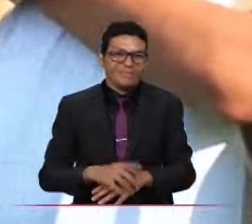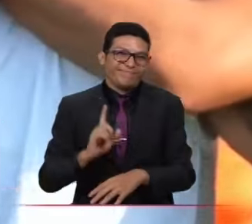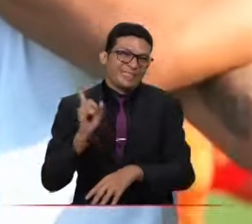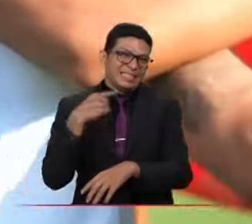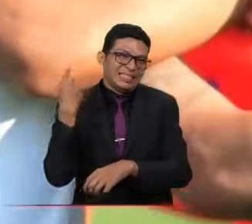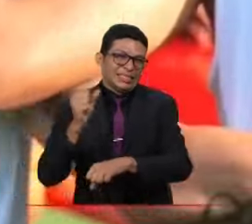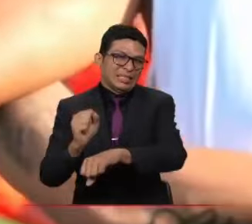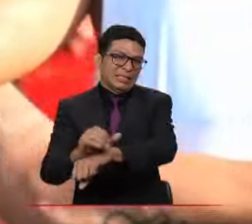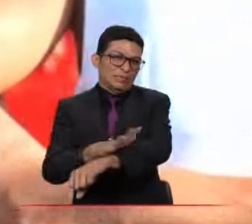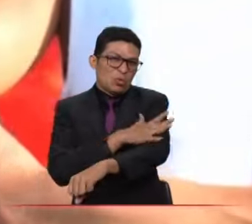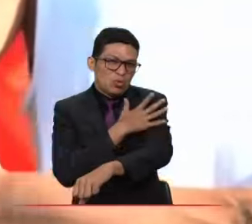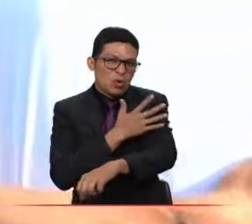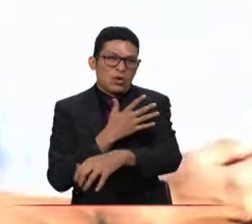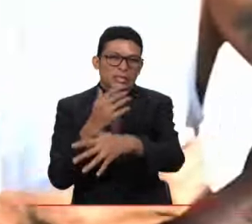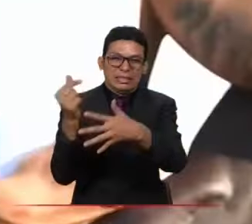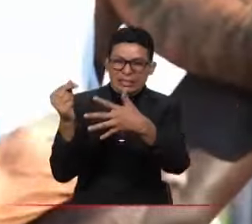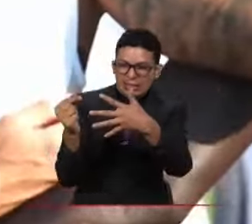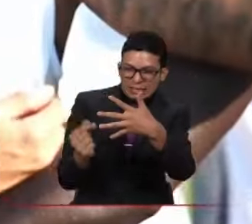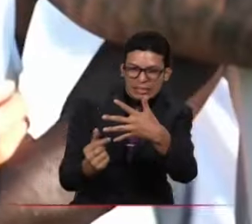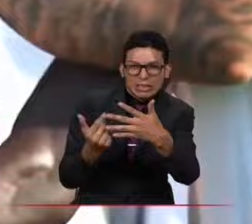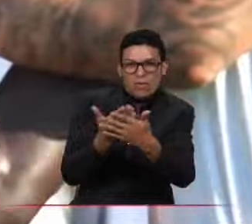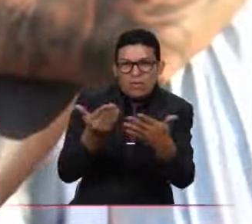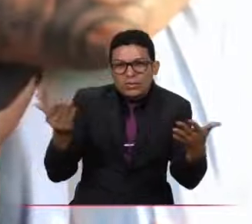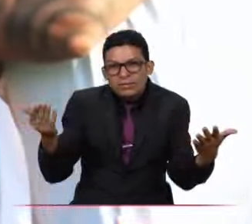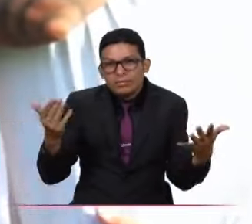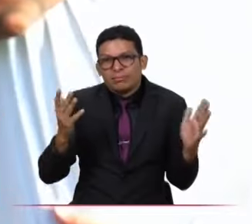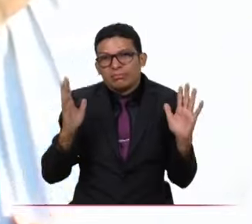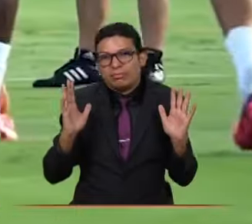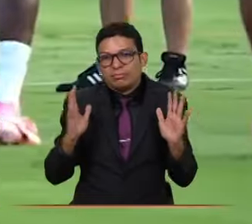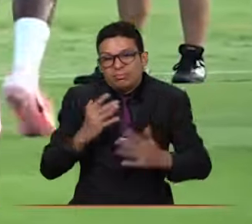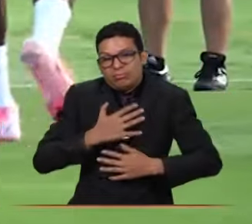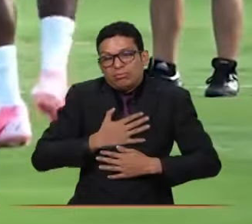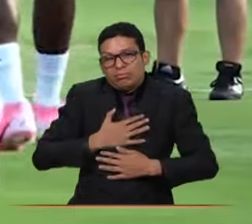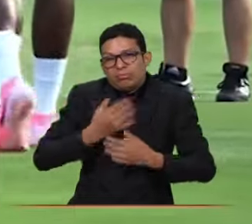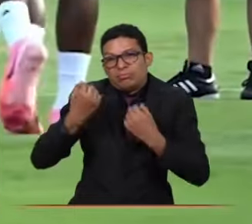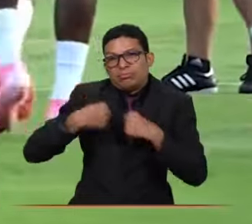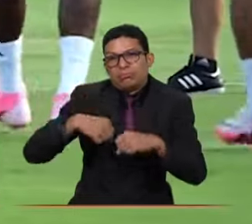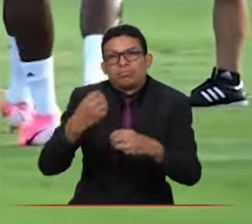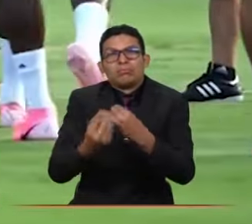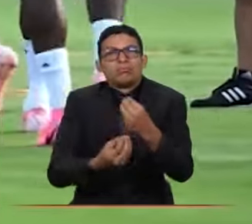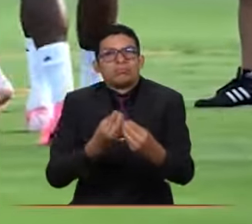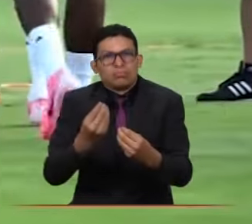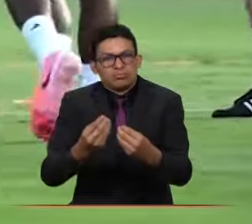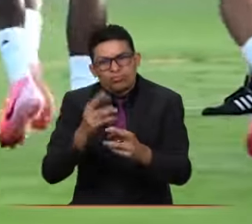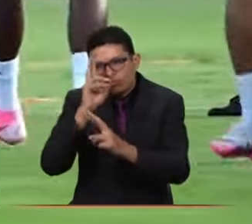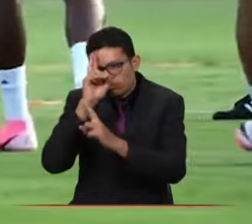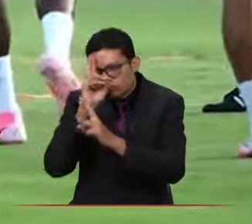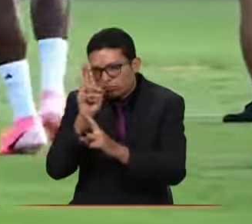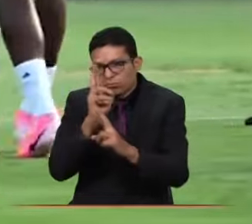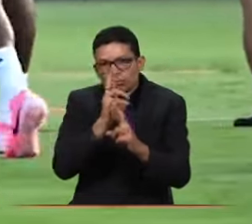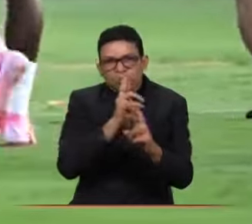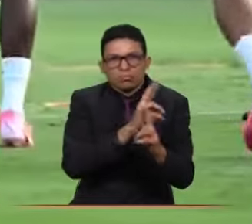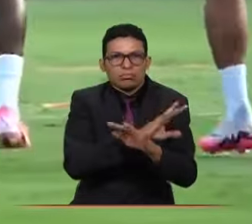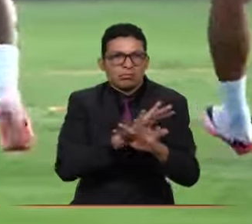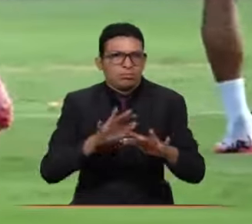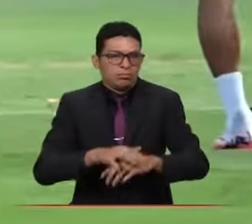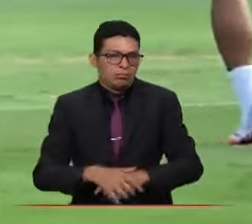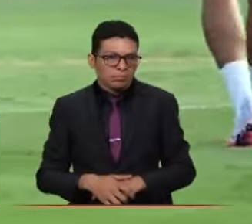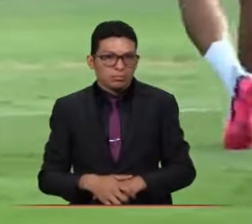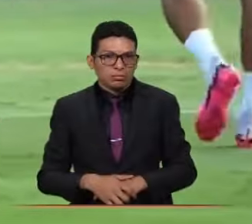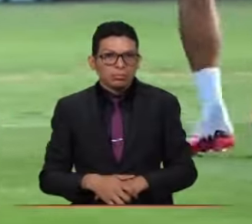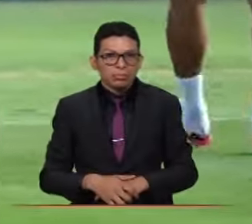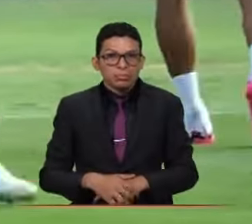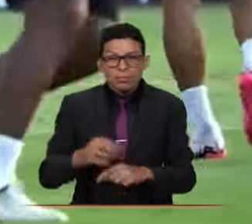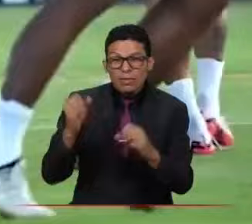emociones, muchas cosas, y la verdad que pues uno desde su lugar trata de ser muy respetuoso con lo que está pasando. Nadie